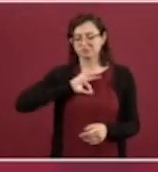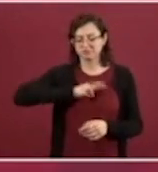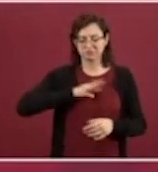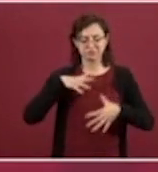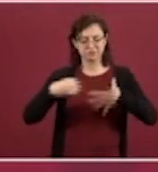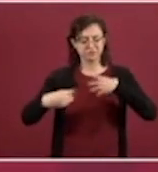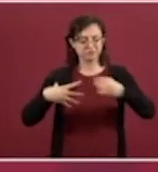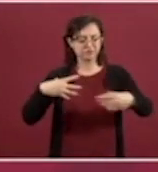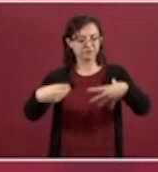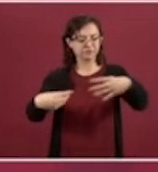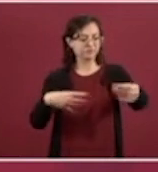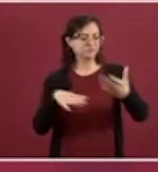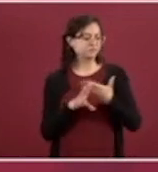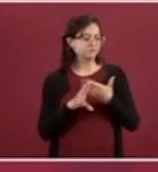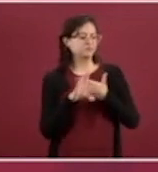contagios,